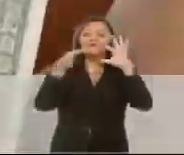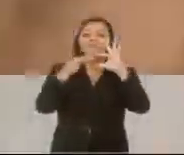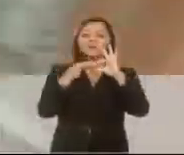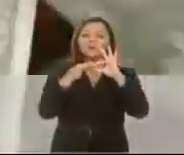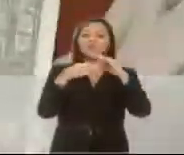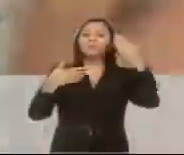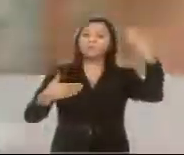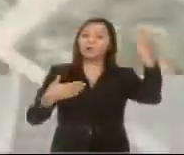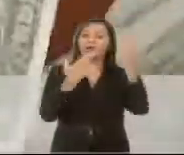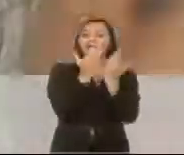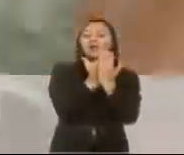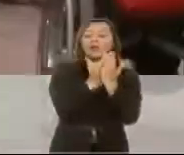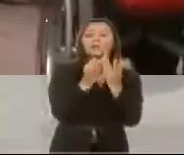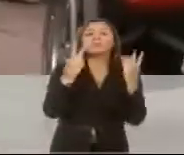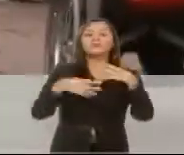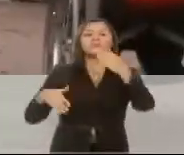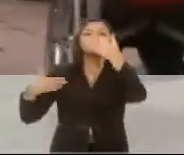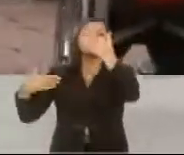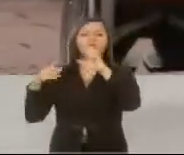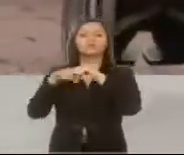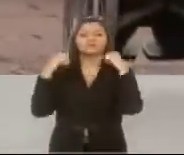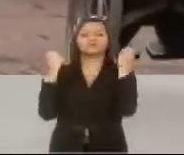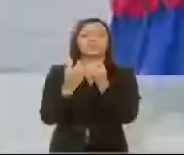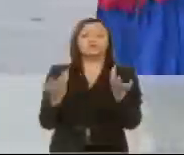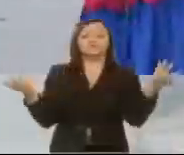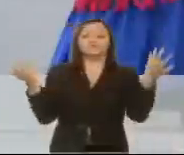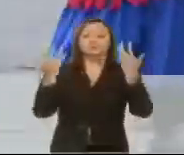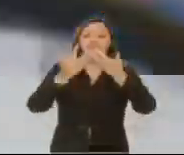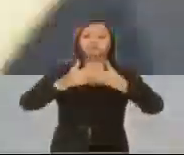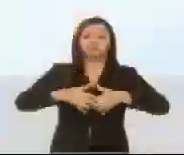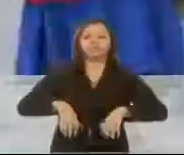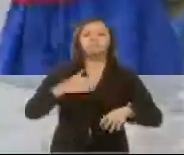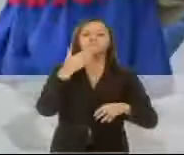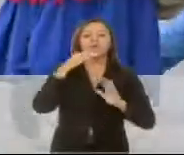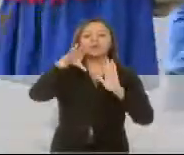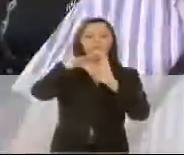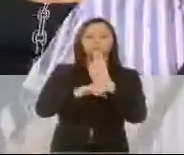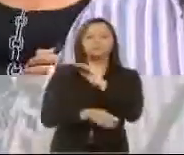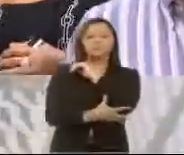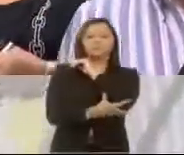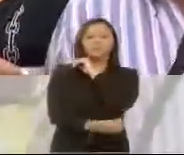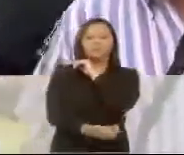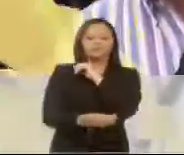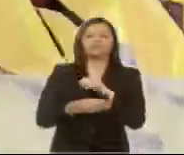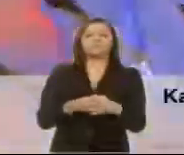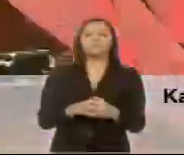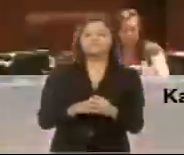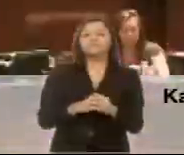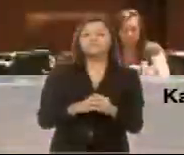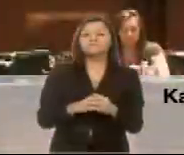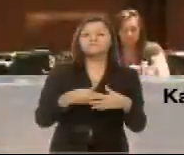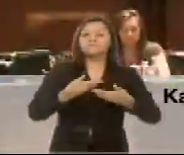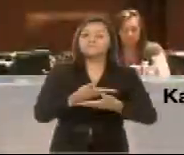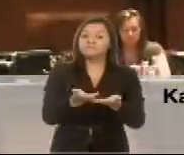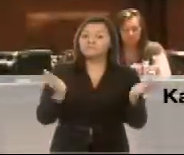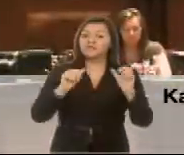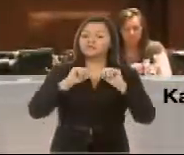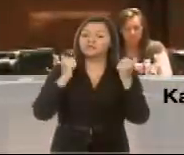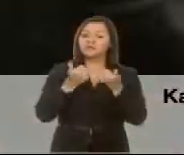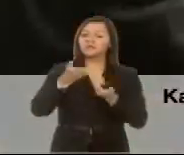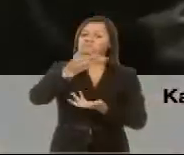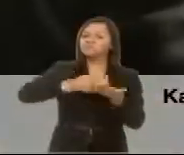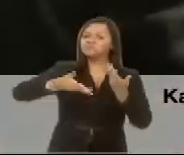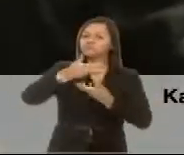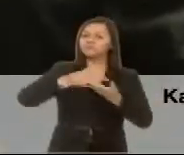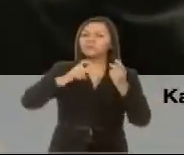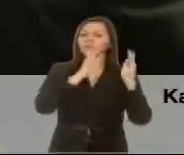profundiza los vínculos entre la política económica y la política social para acelerar la reducción de la pobreza. En el Pleno se